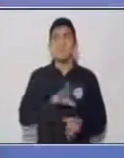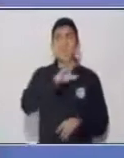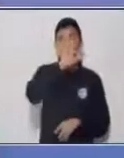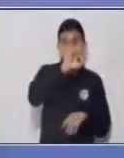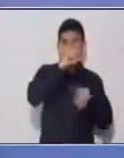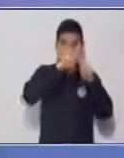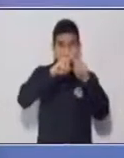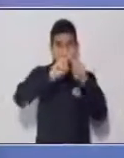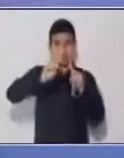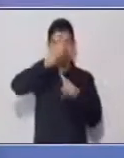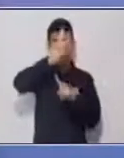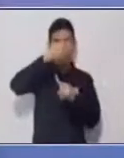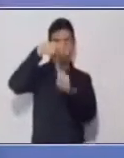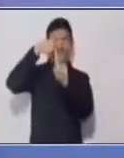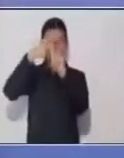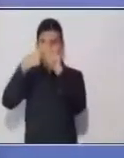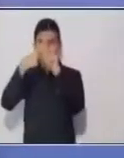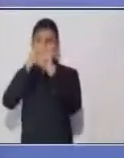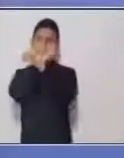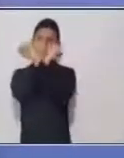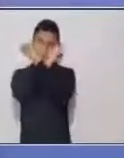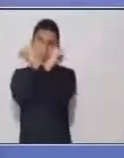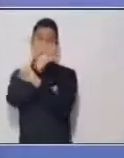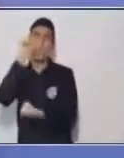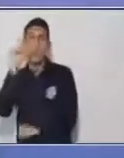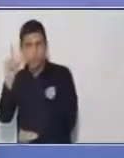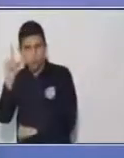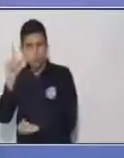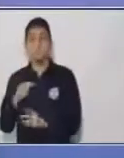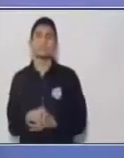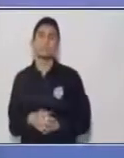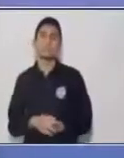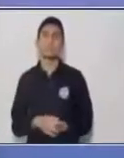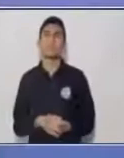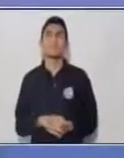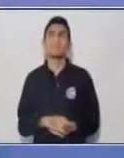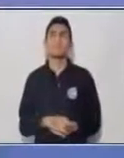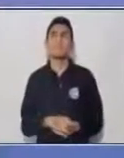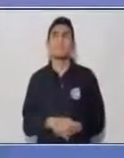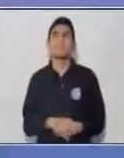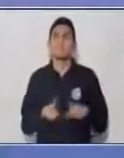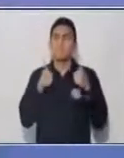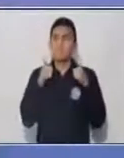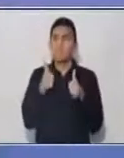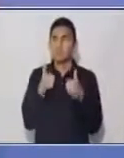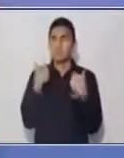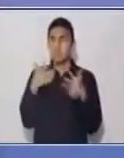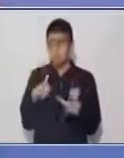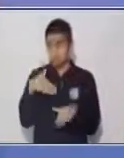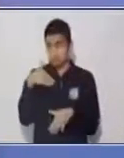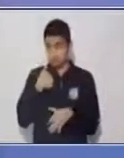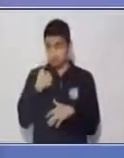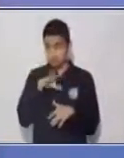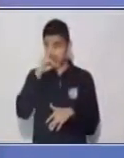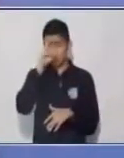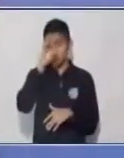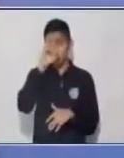3x al cuadrado por 1. ¿Sí? Muy bien, entonces ya tengo la